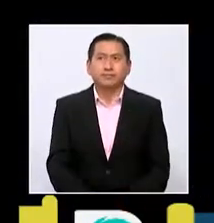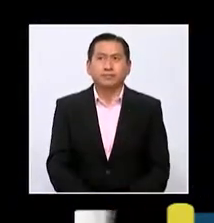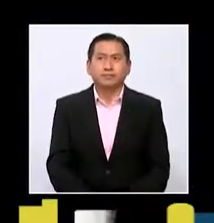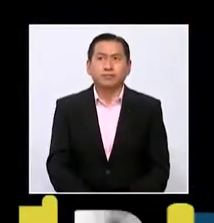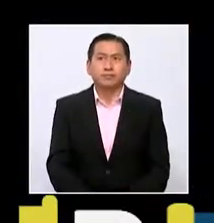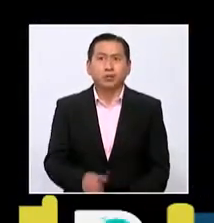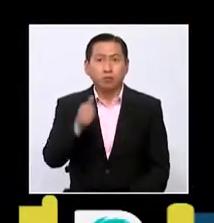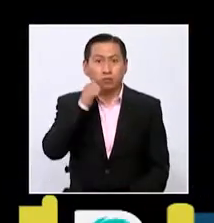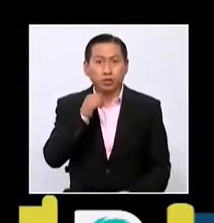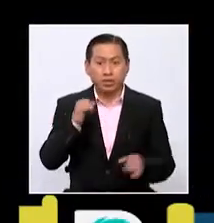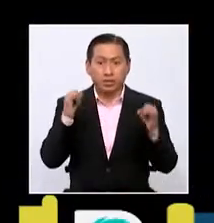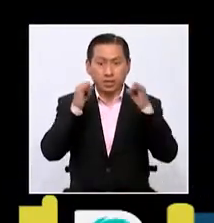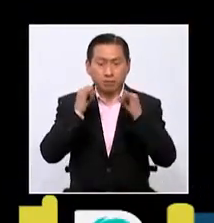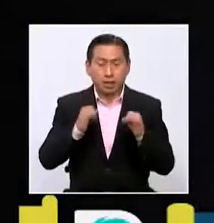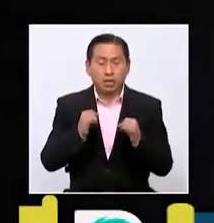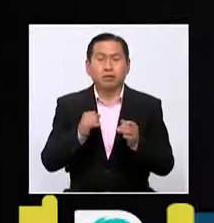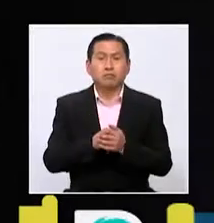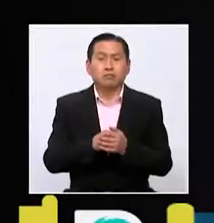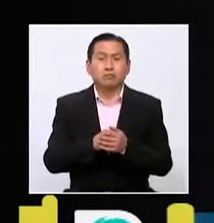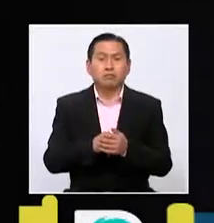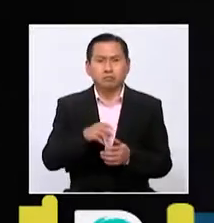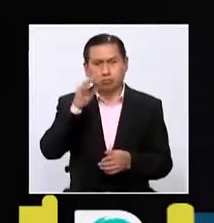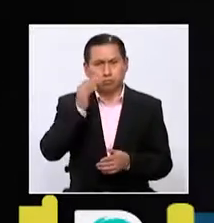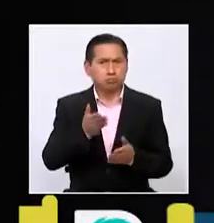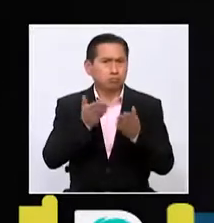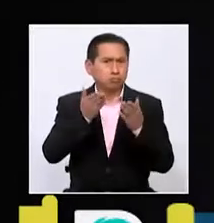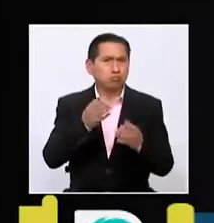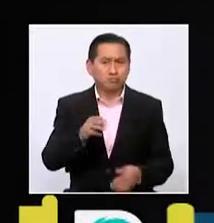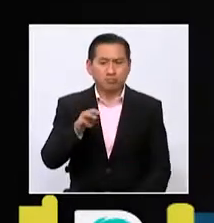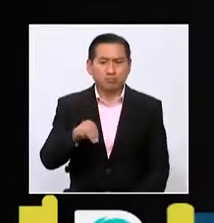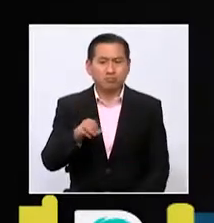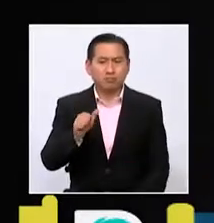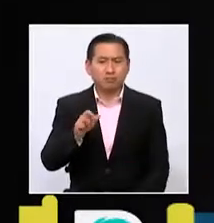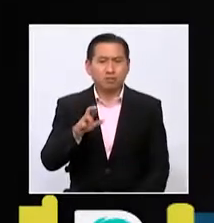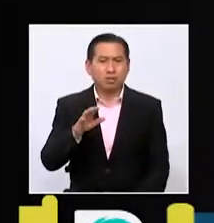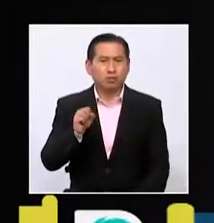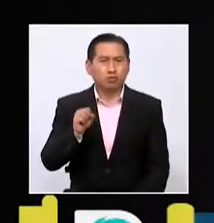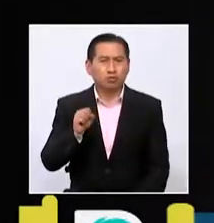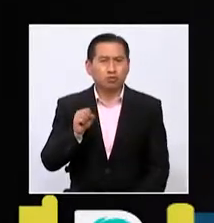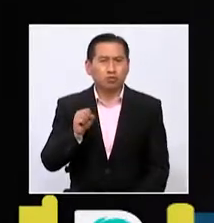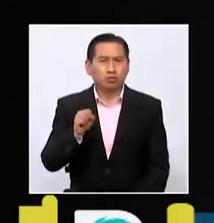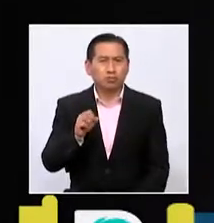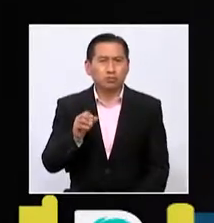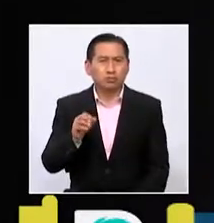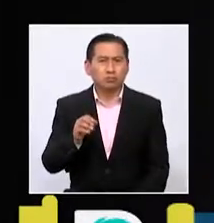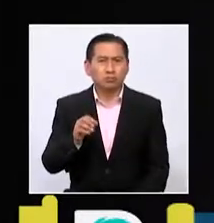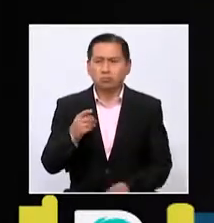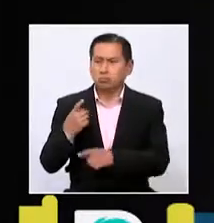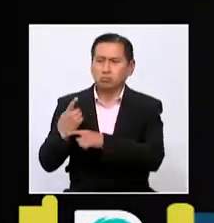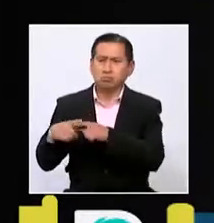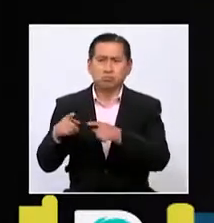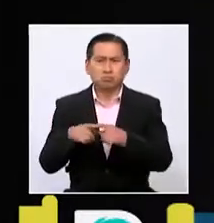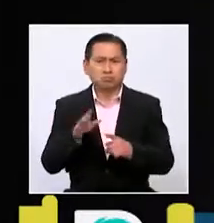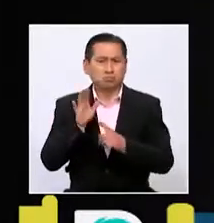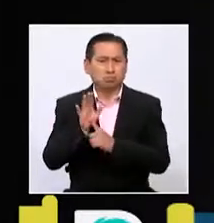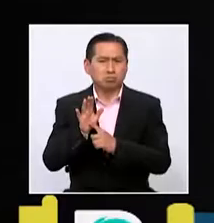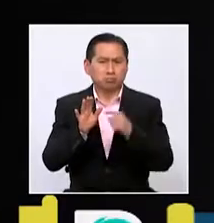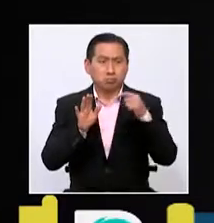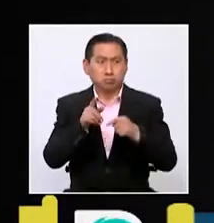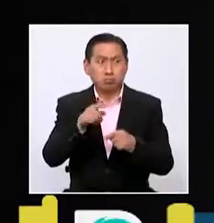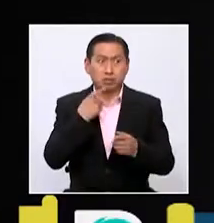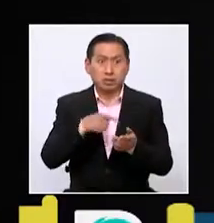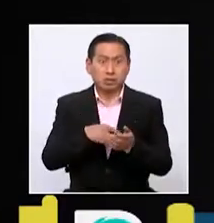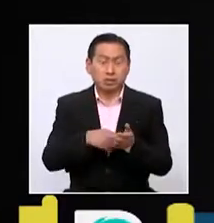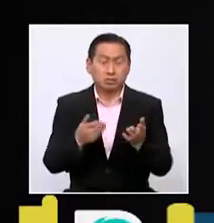imagen de la mujer para Marcos Santana en todo este conglomerado de producciones, me decías